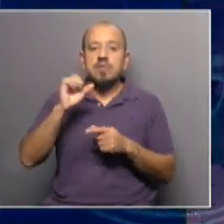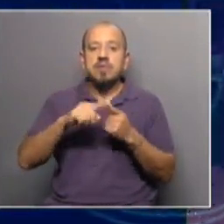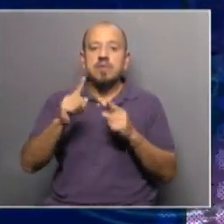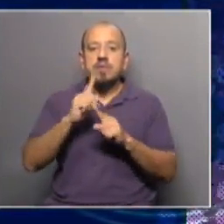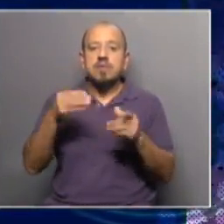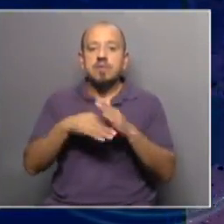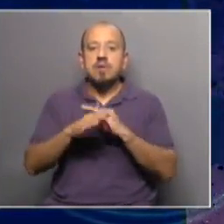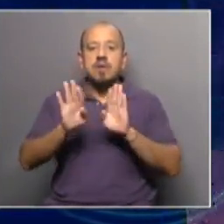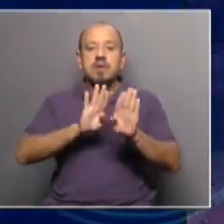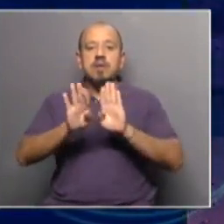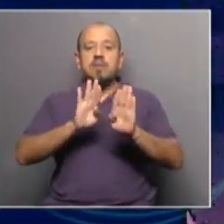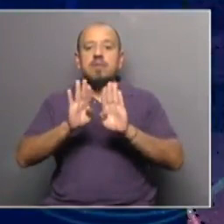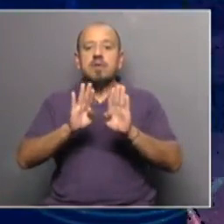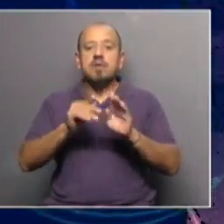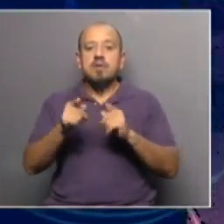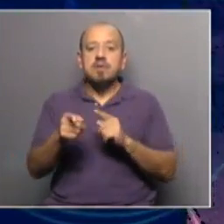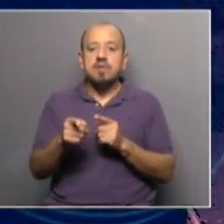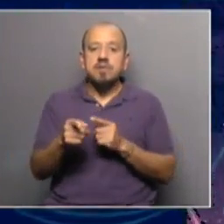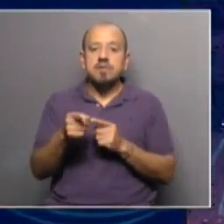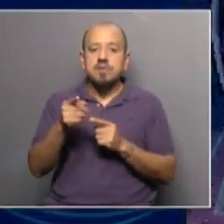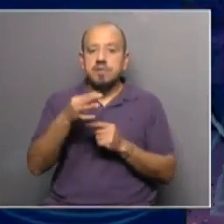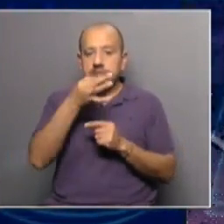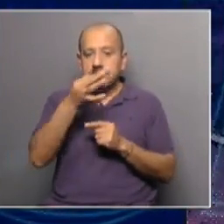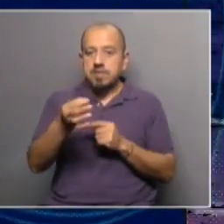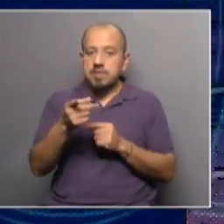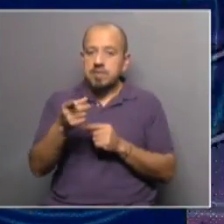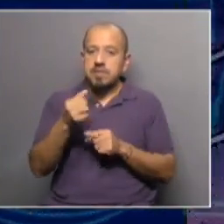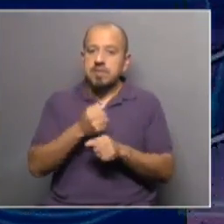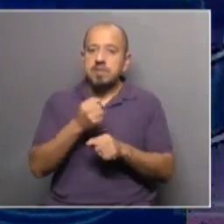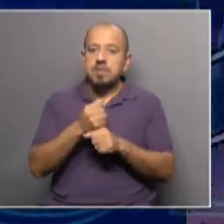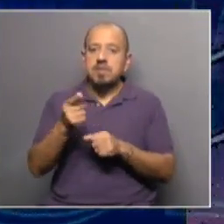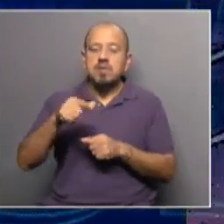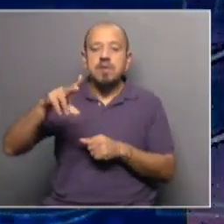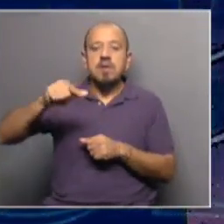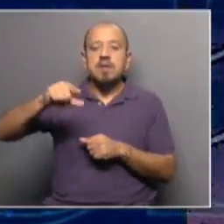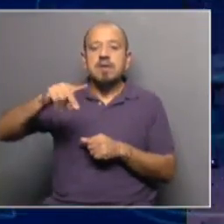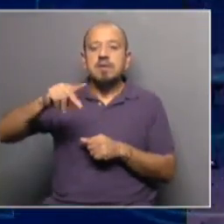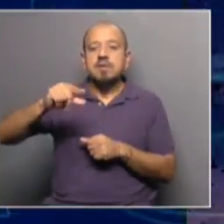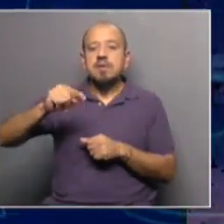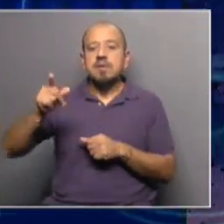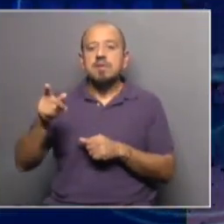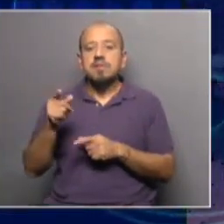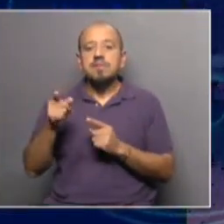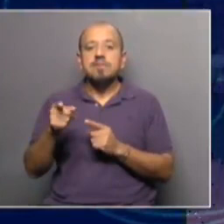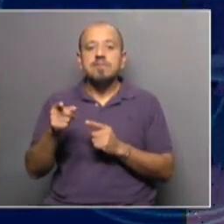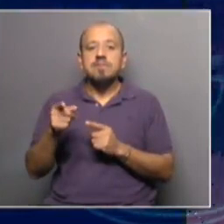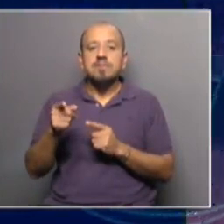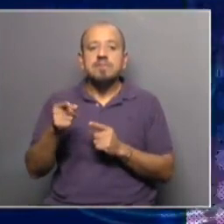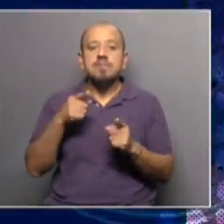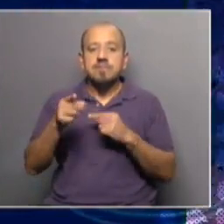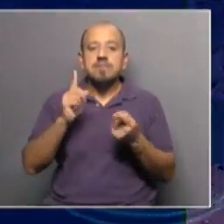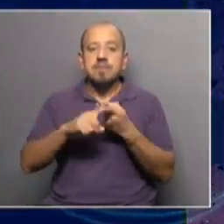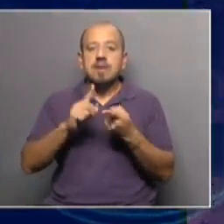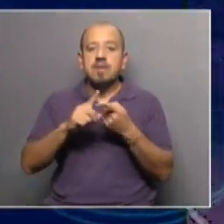hace pasar, lo recibe en la puerta. La neta es ahí le garantiza el empleo, que después termina siendo en los casinos del Estado. Y ahí, bueno, acuerda